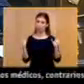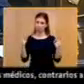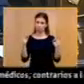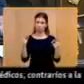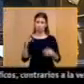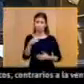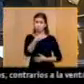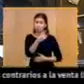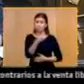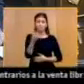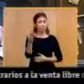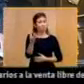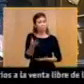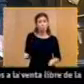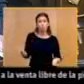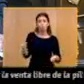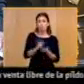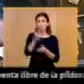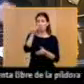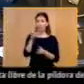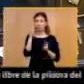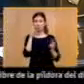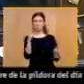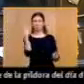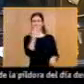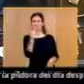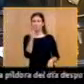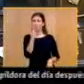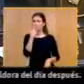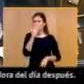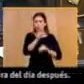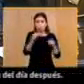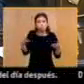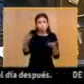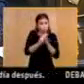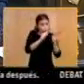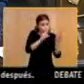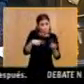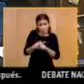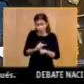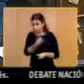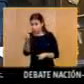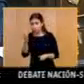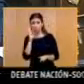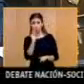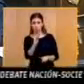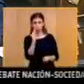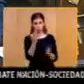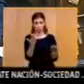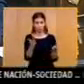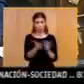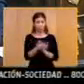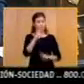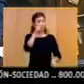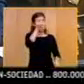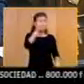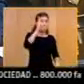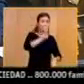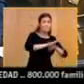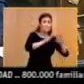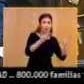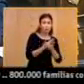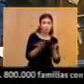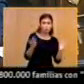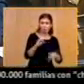que usted recupere la confianza de la ciudadanía, que la recuperemos todos, porque este no es un mal que le afecte en solitario.